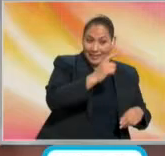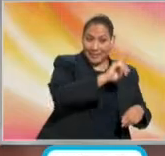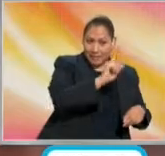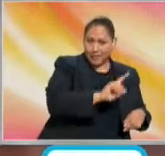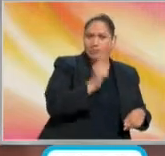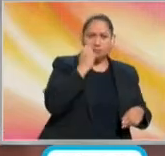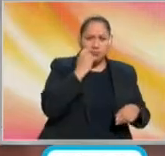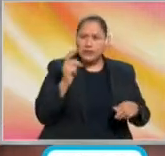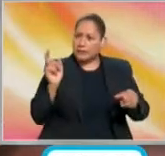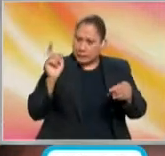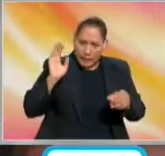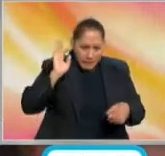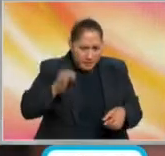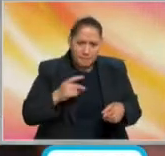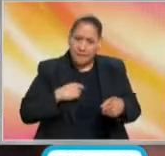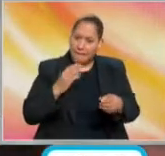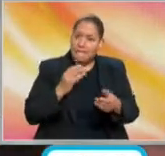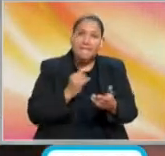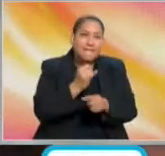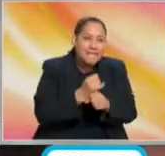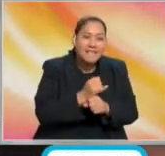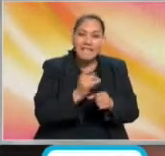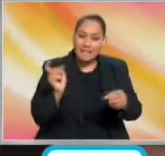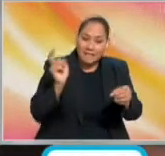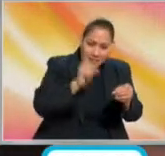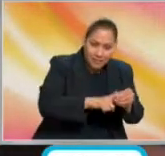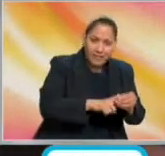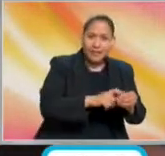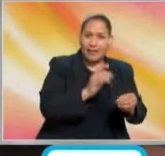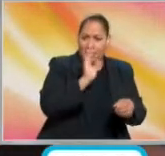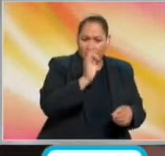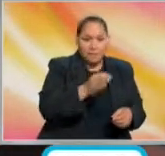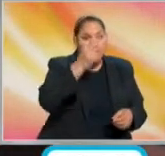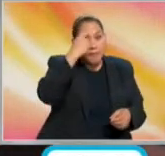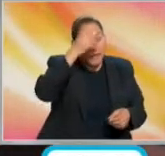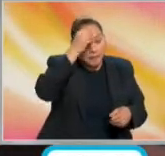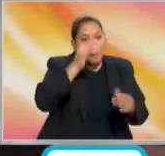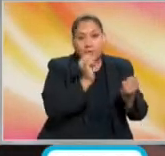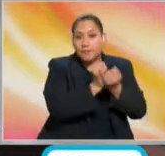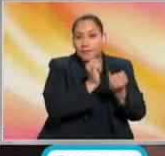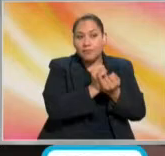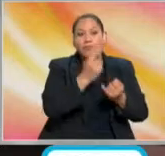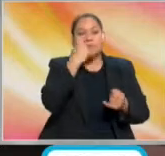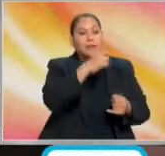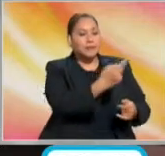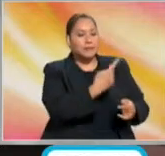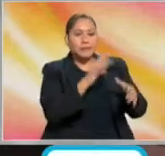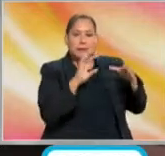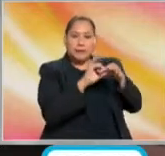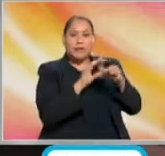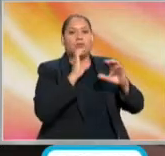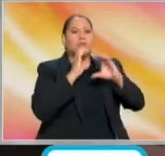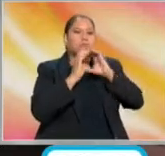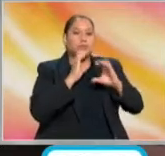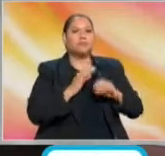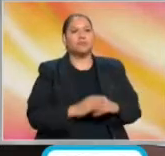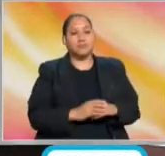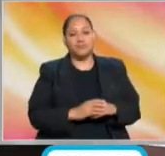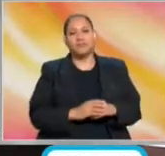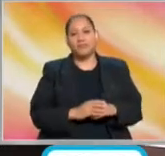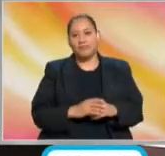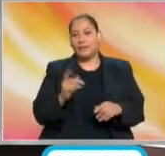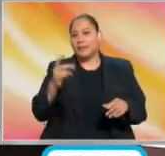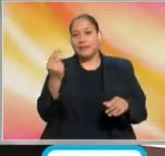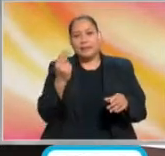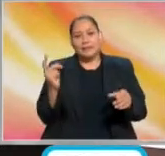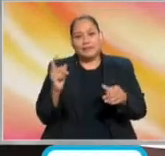Que se comuniquen, que le agarren al toro por los cuernos para poder tener mejor comunicación. Que se generacionalicen, por decirlo de